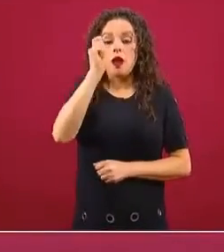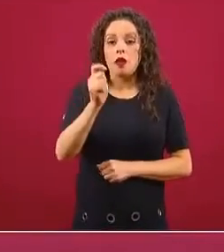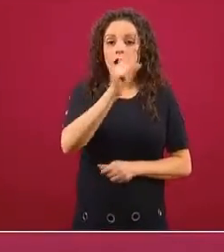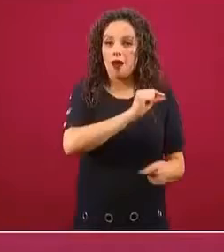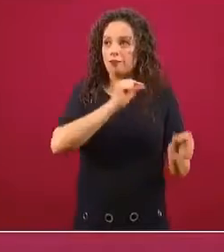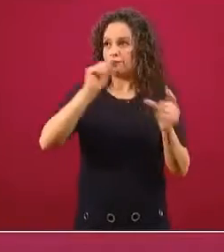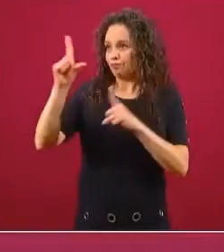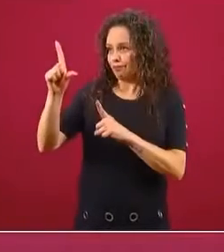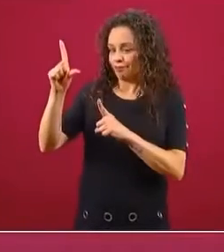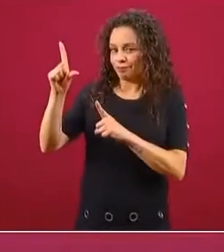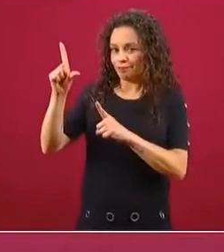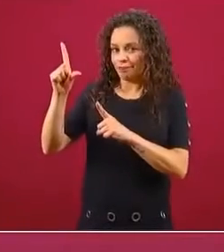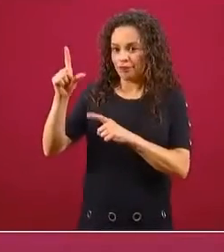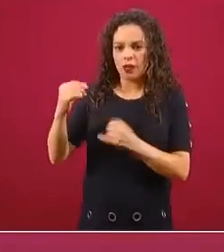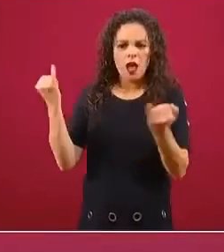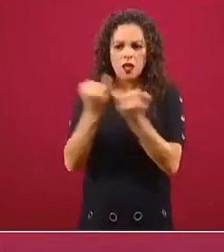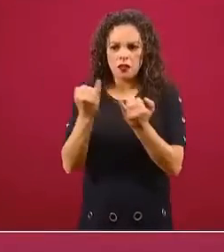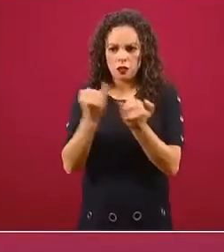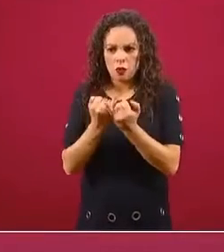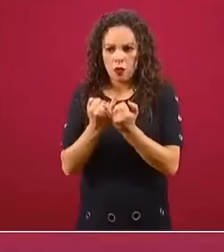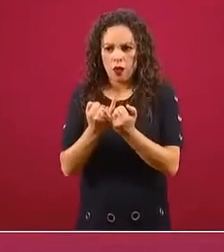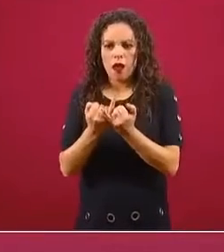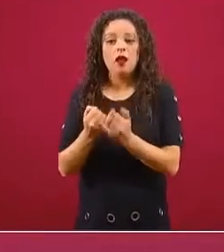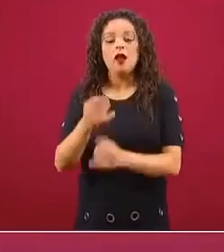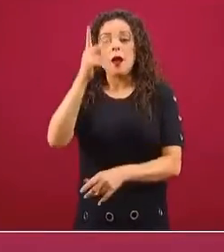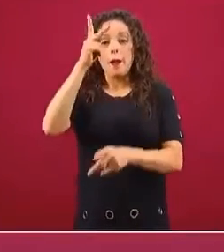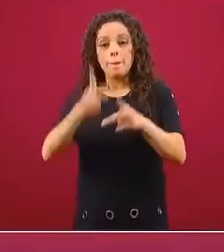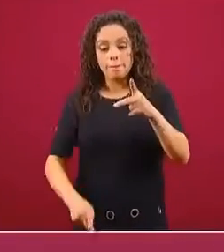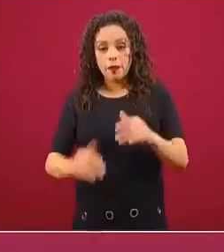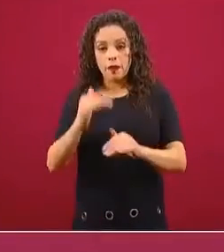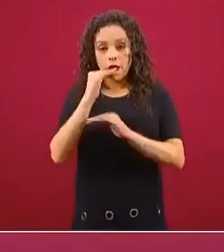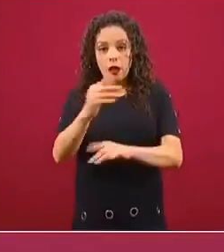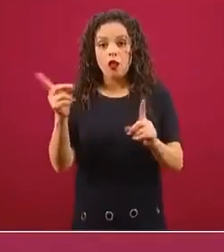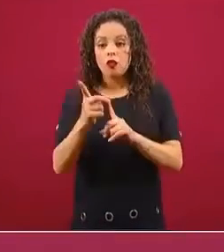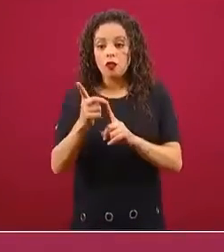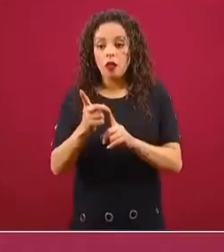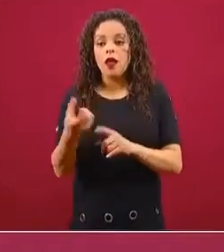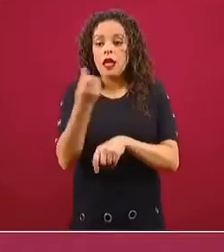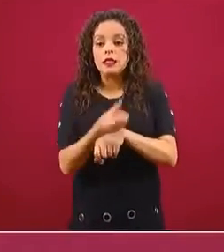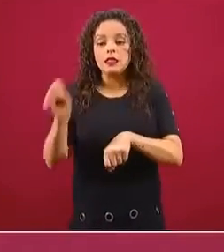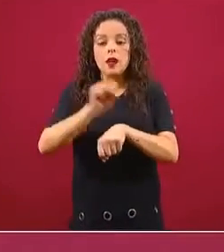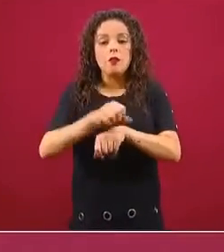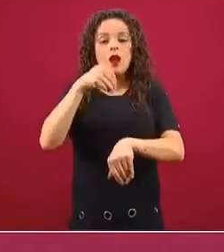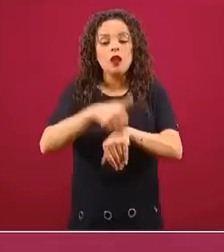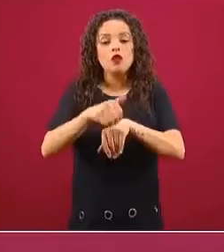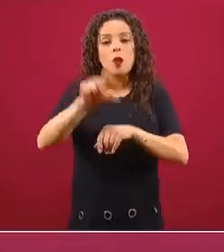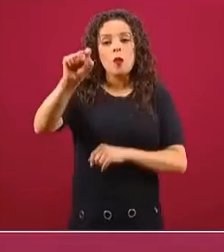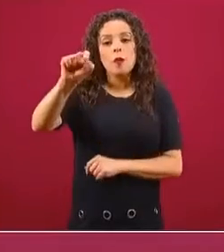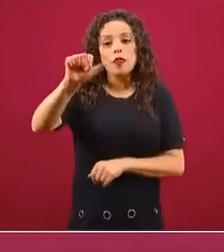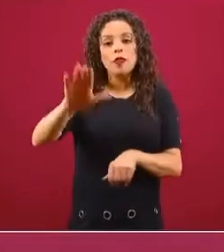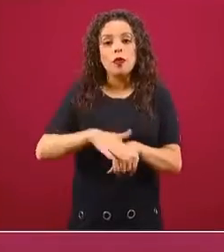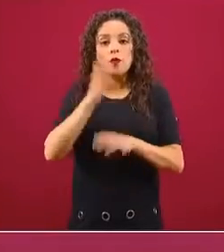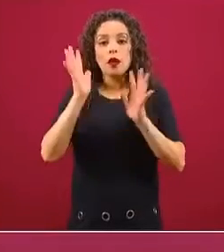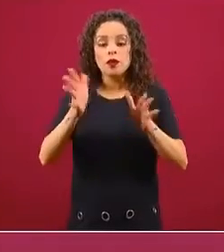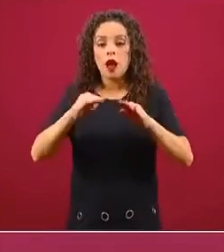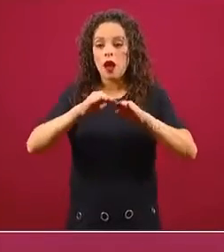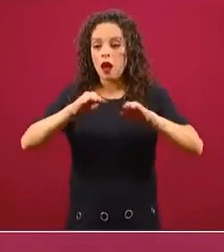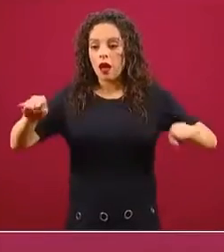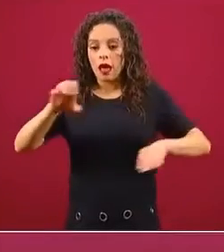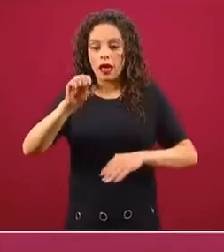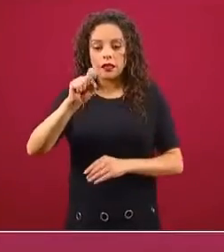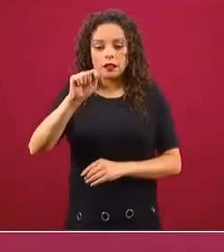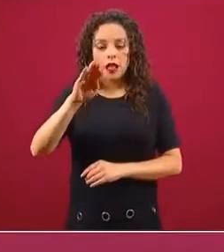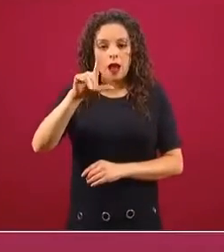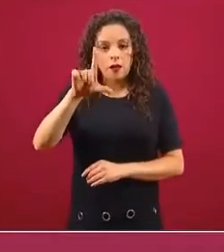semana, es la misma porque está cortada en la semana 26, donde los datos ya están estables, porque no está el fenómeno de